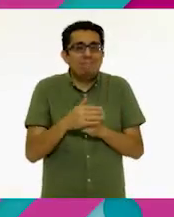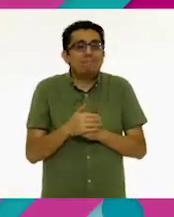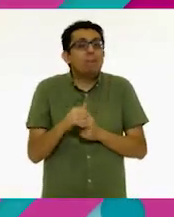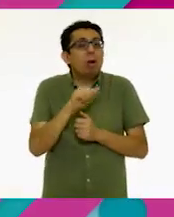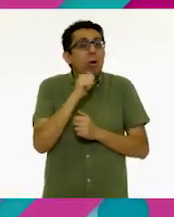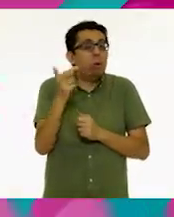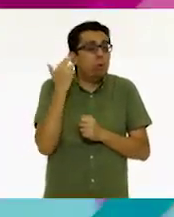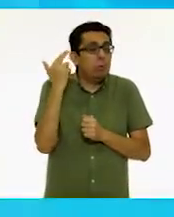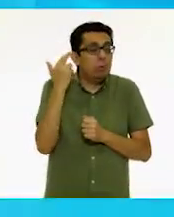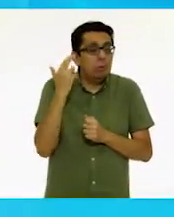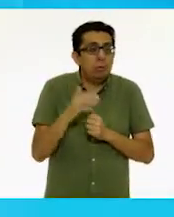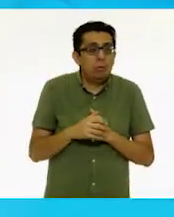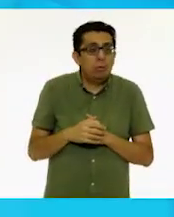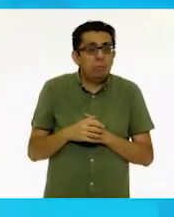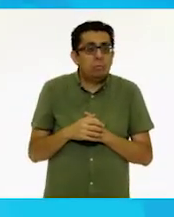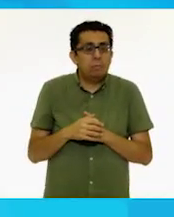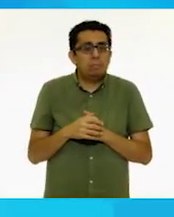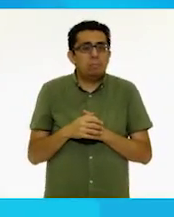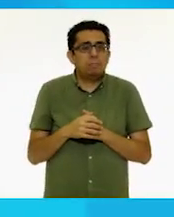ver.